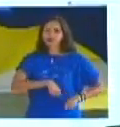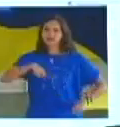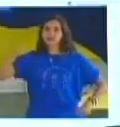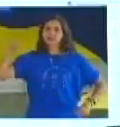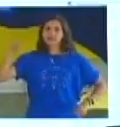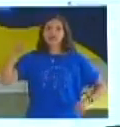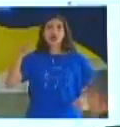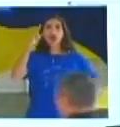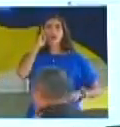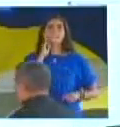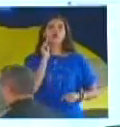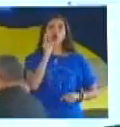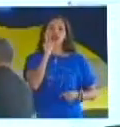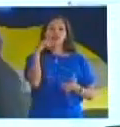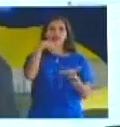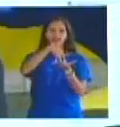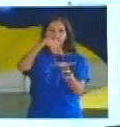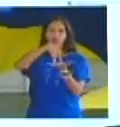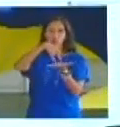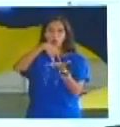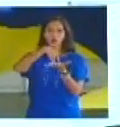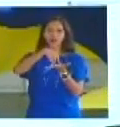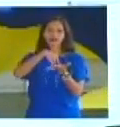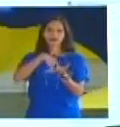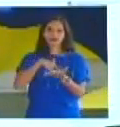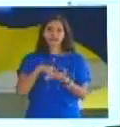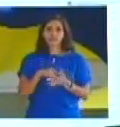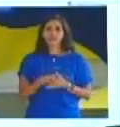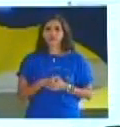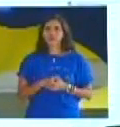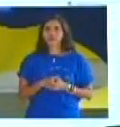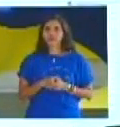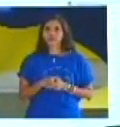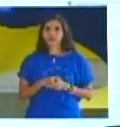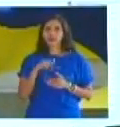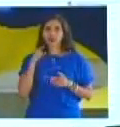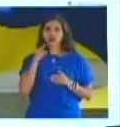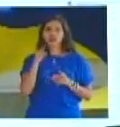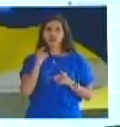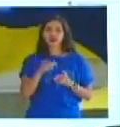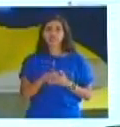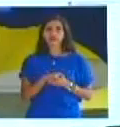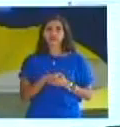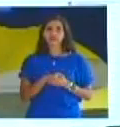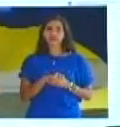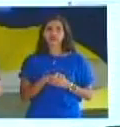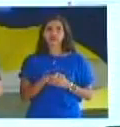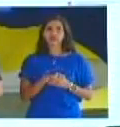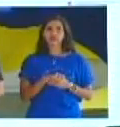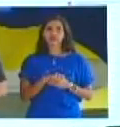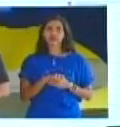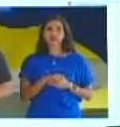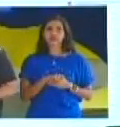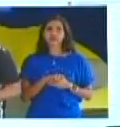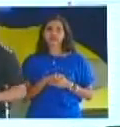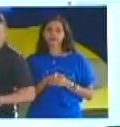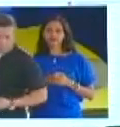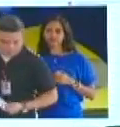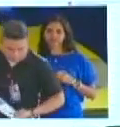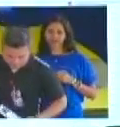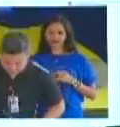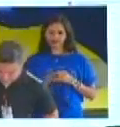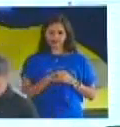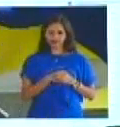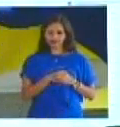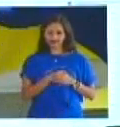el libertador Simón Bolívar en Carabobo, para que ustedes lo lleven desenvainado en las batallas por la